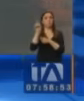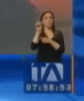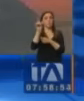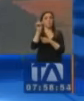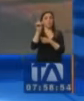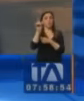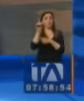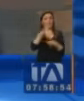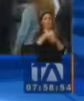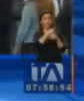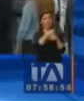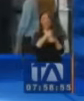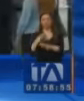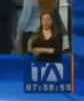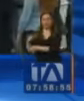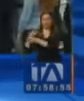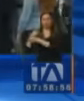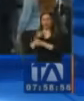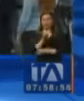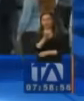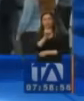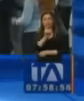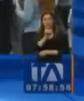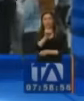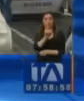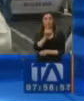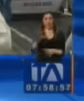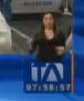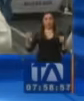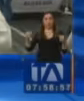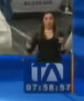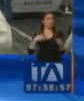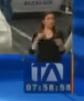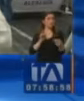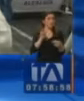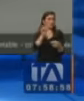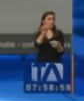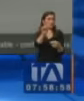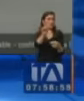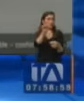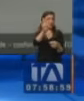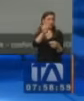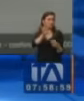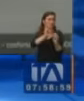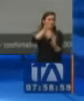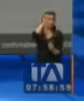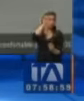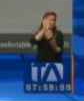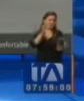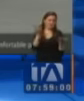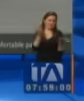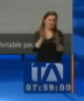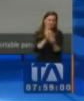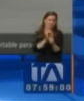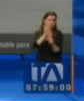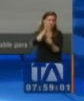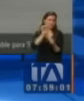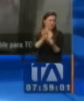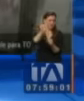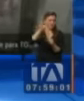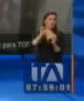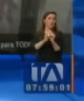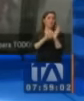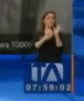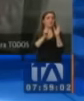los lados. Y hablemos de que la góndola tiene, no sé, un metro, metro cincuenta, un espacio de unos cuatro metros cincuenta puede ser más que suficiente, ¿sí? Si son